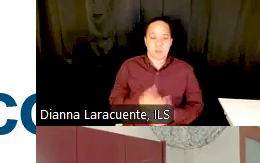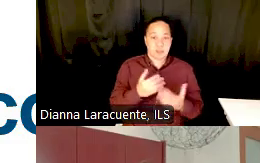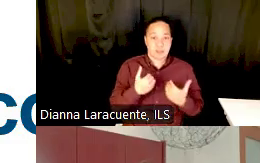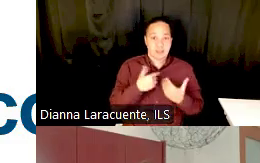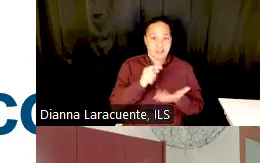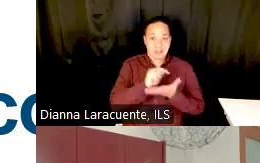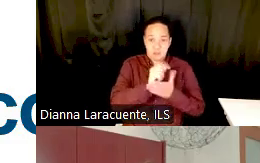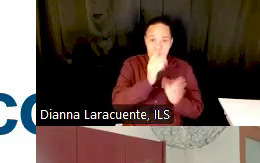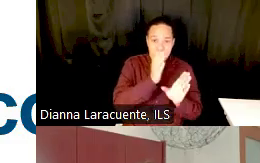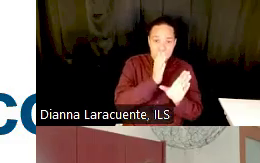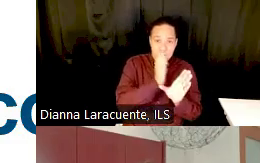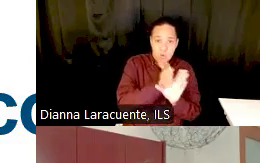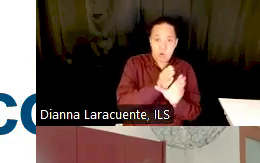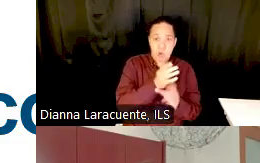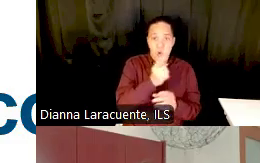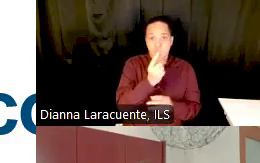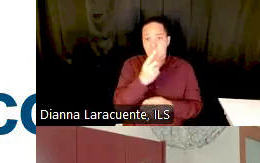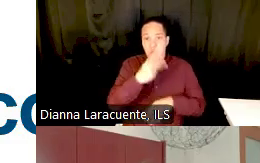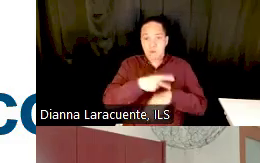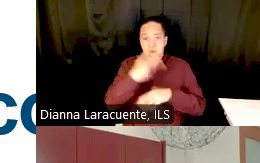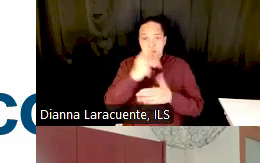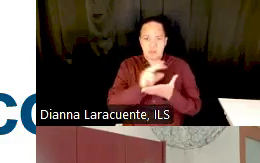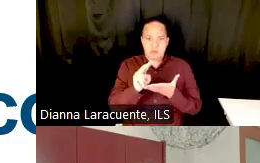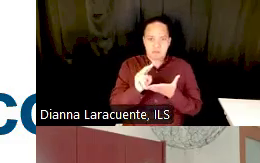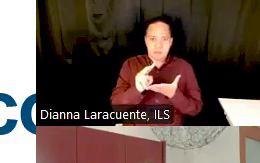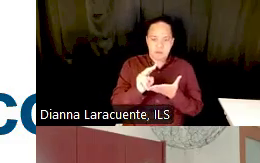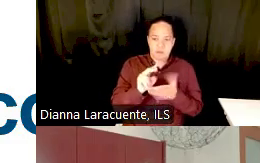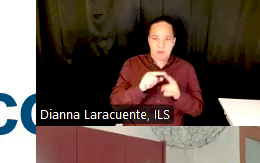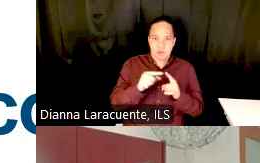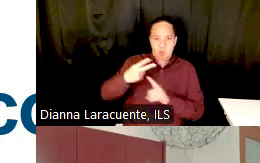pues 1 o 2 veces en semana y llevamos 2 meses que no lo recibe,